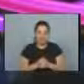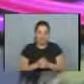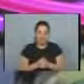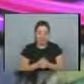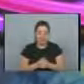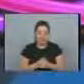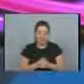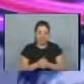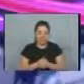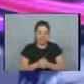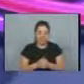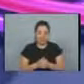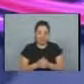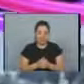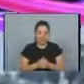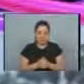Me dicen. Juancho Tazo.